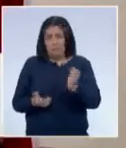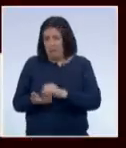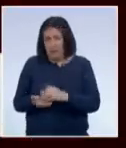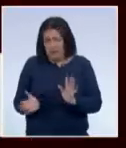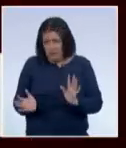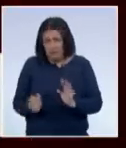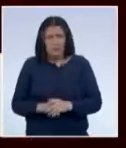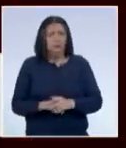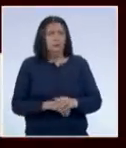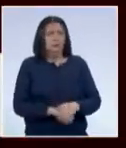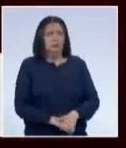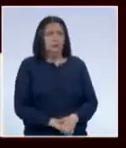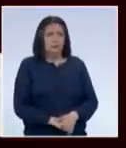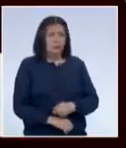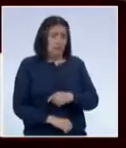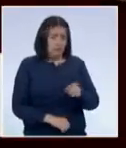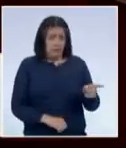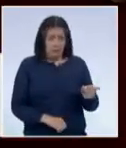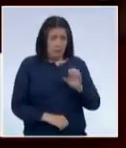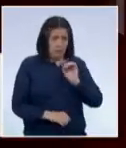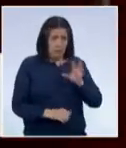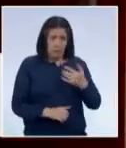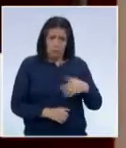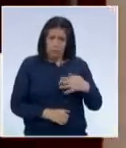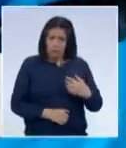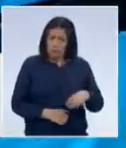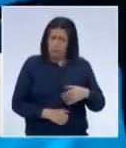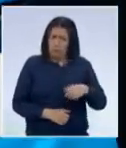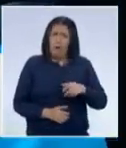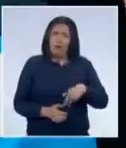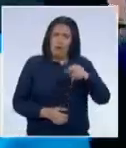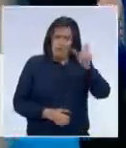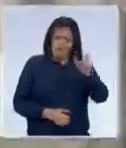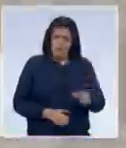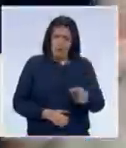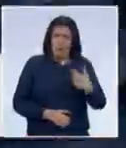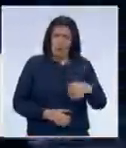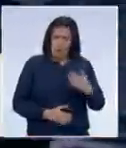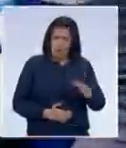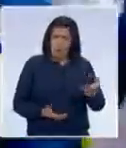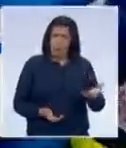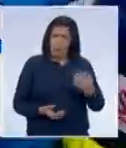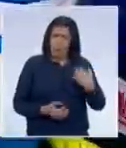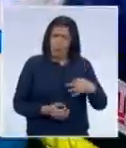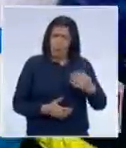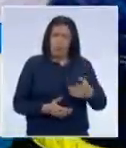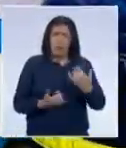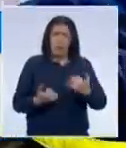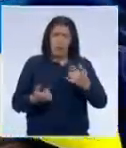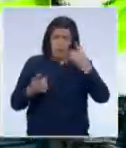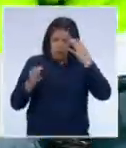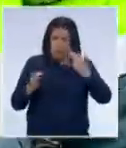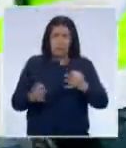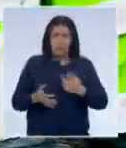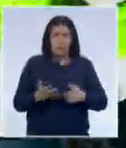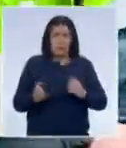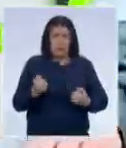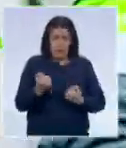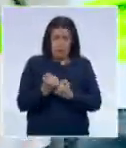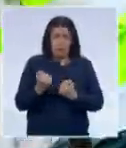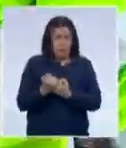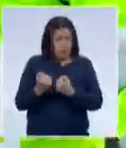ya se ha hecho ellos asegura en la gran calidad de persona que es melissa por eso hoy deciden respaldar la y